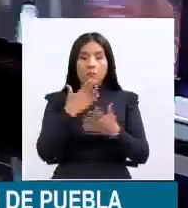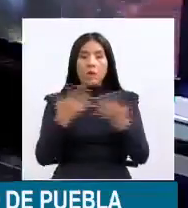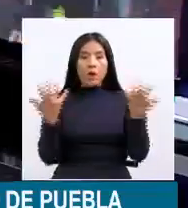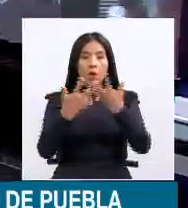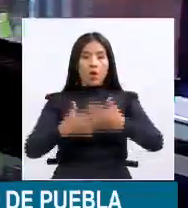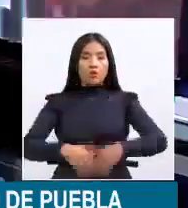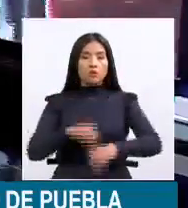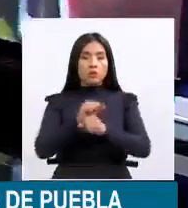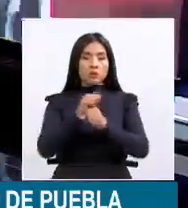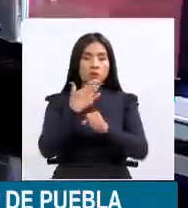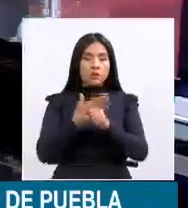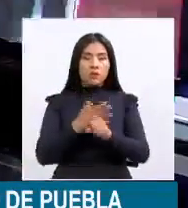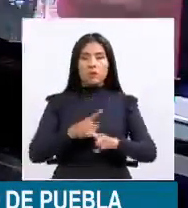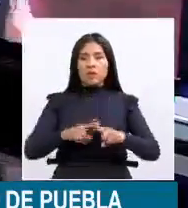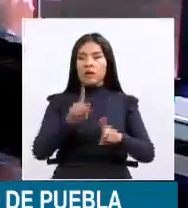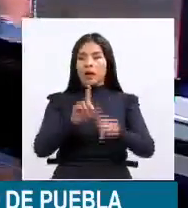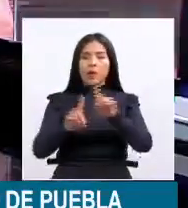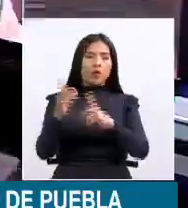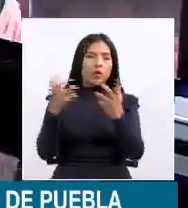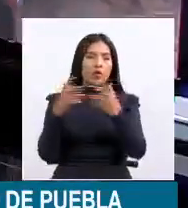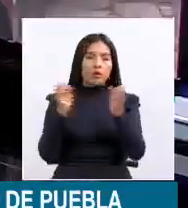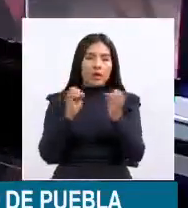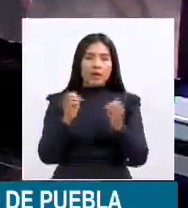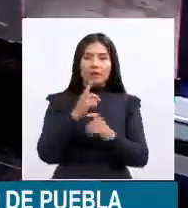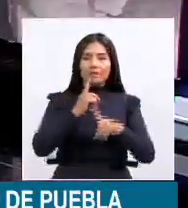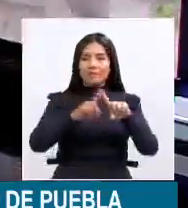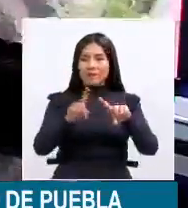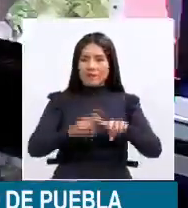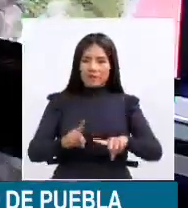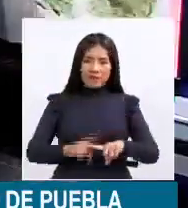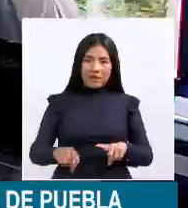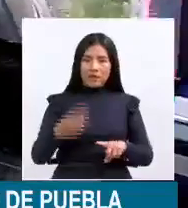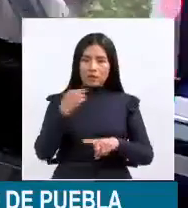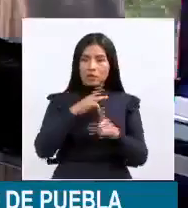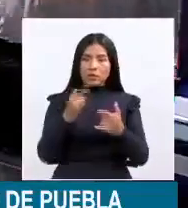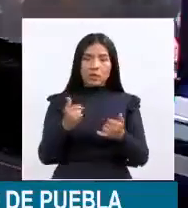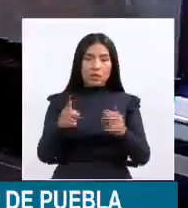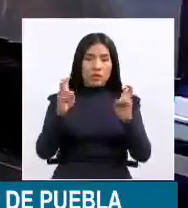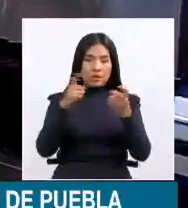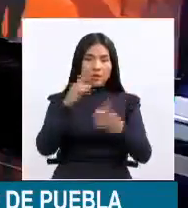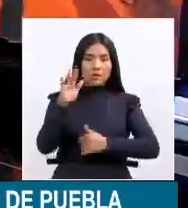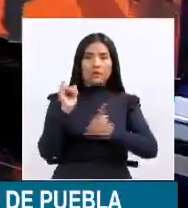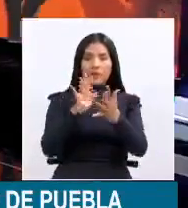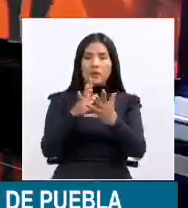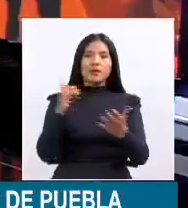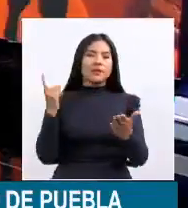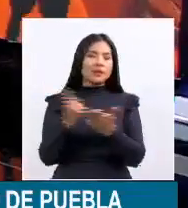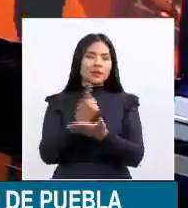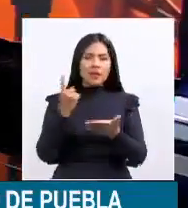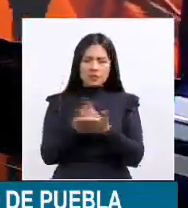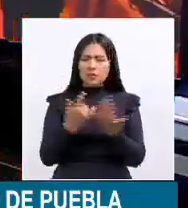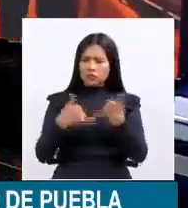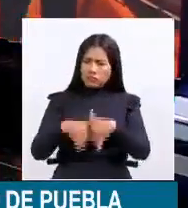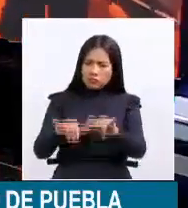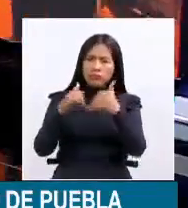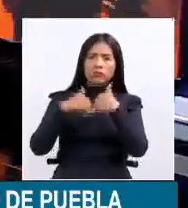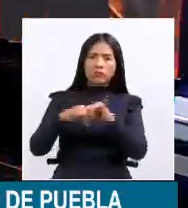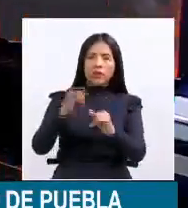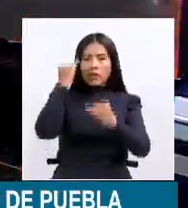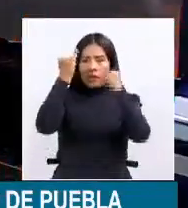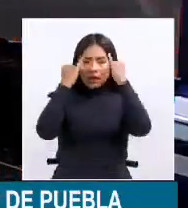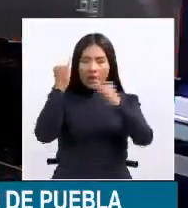menos coordinados, pero bueno, ¿qué podemos hacer frente a eso? Siempre seguir apostando por estas democracias